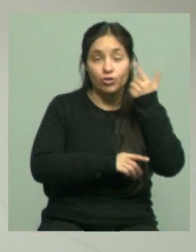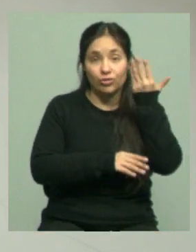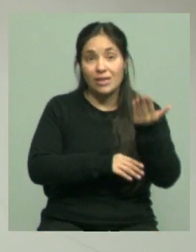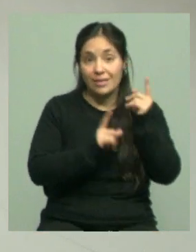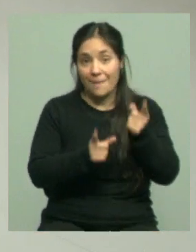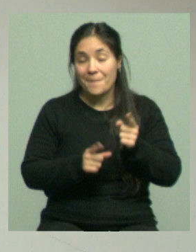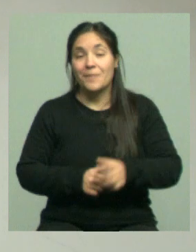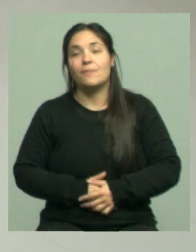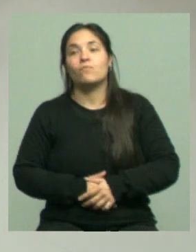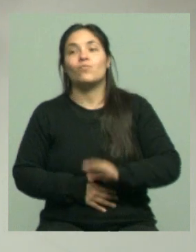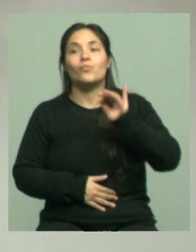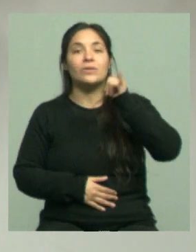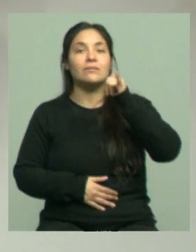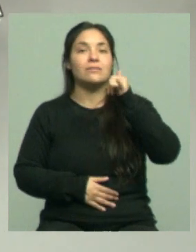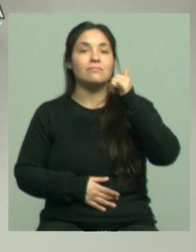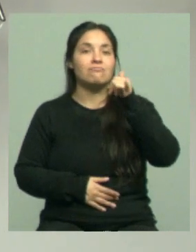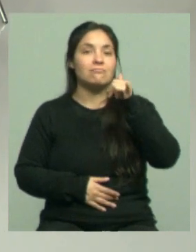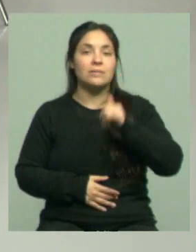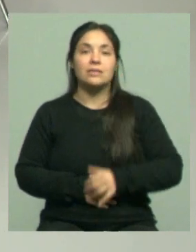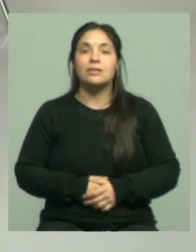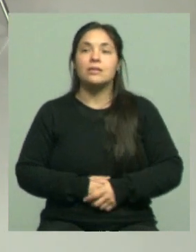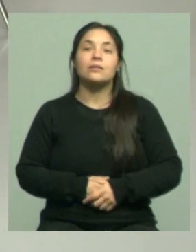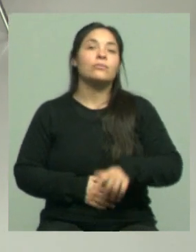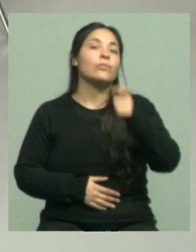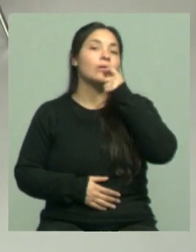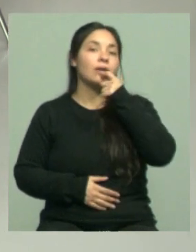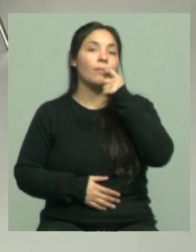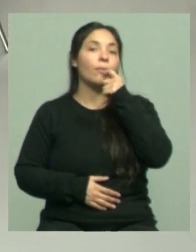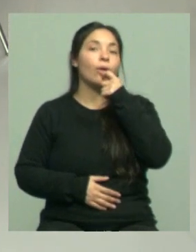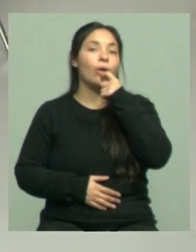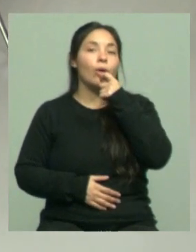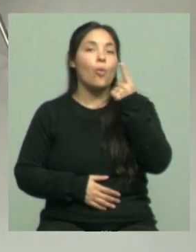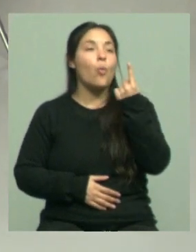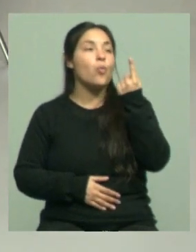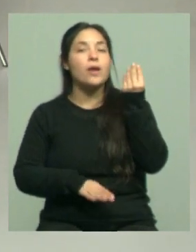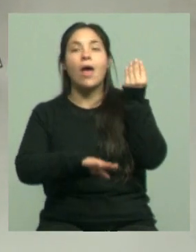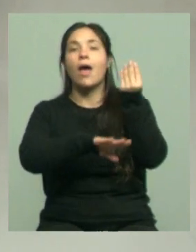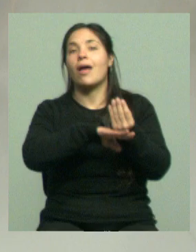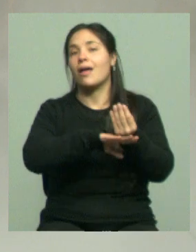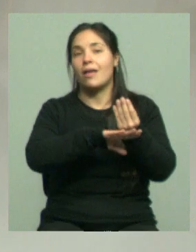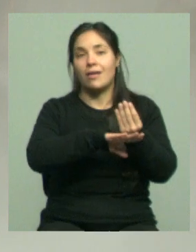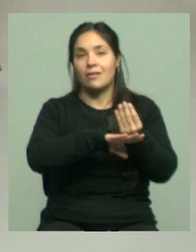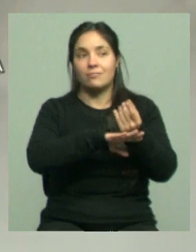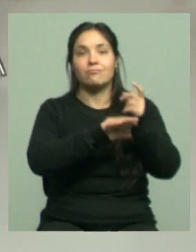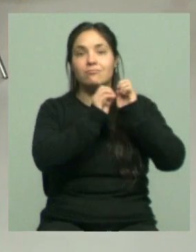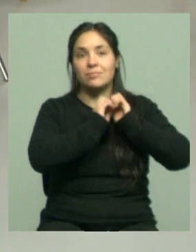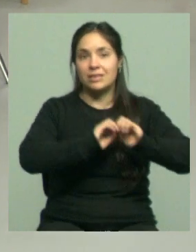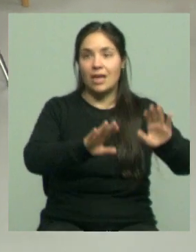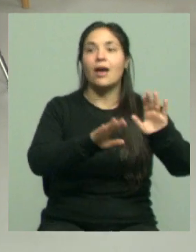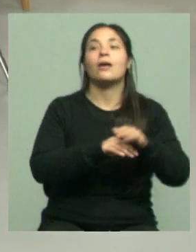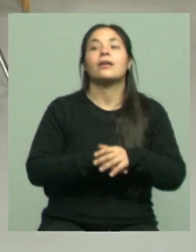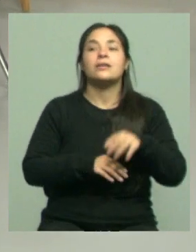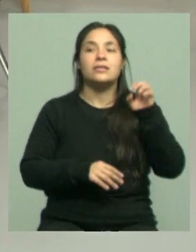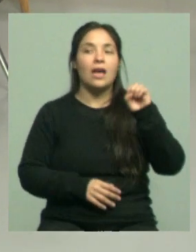suceder. Sí, de hecho hay muchas, bueno, una referente se puede decir en esto que empezó como en el cine indie es Greta